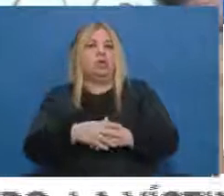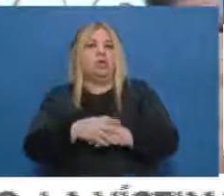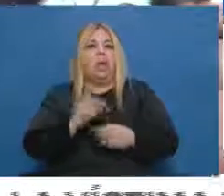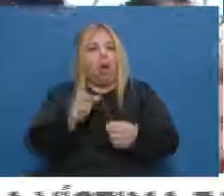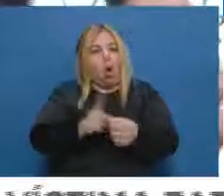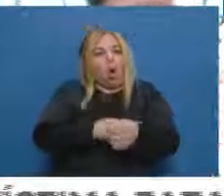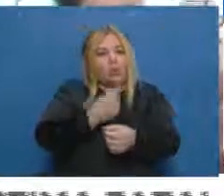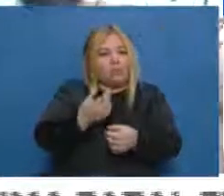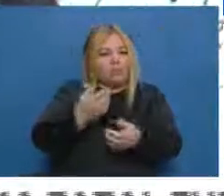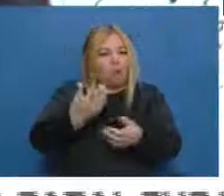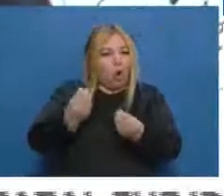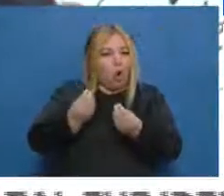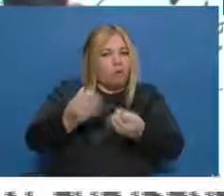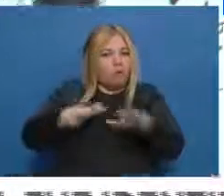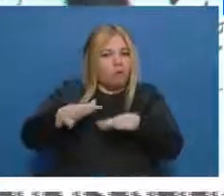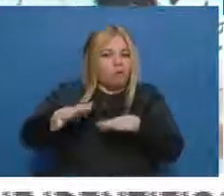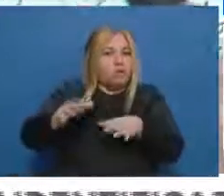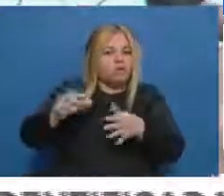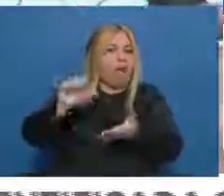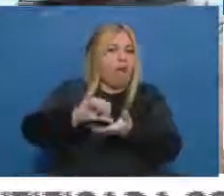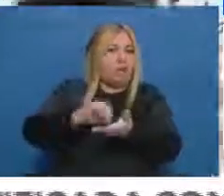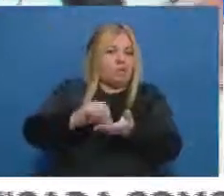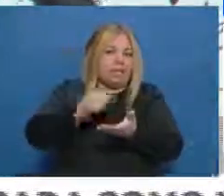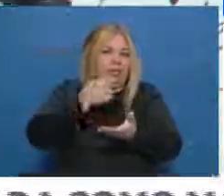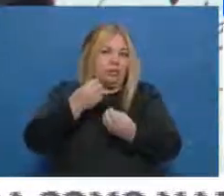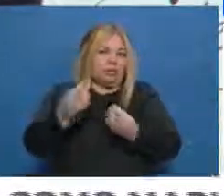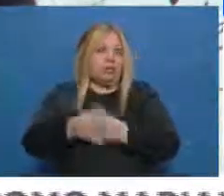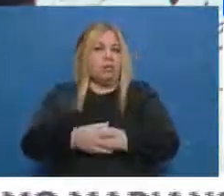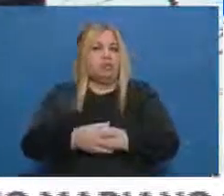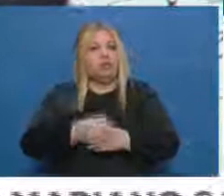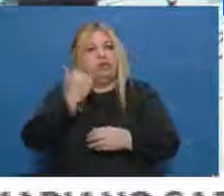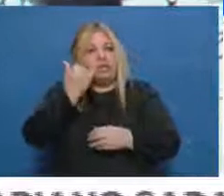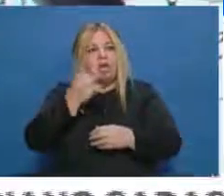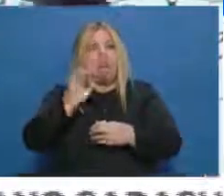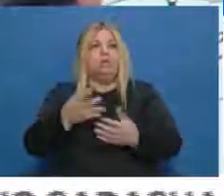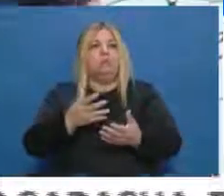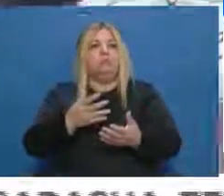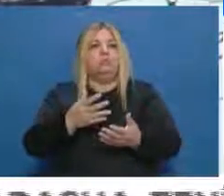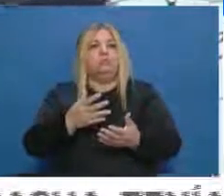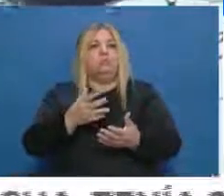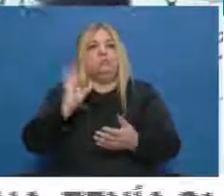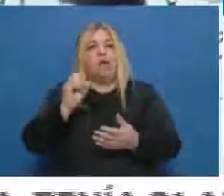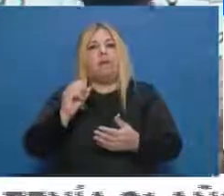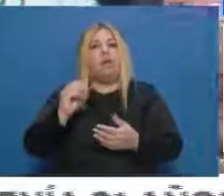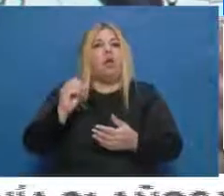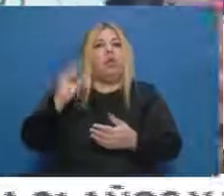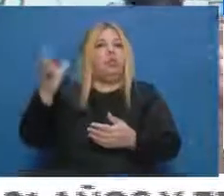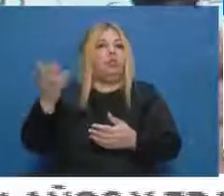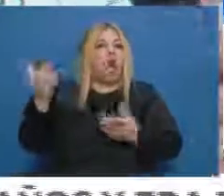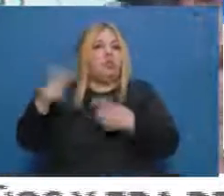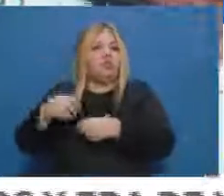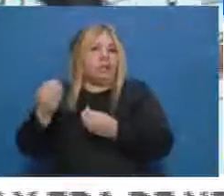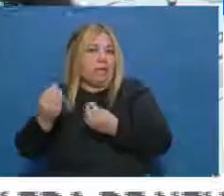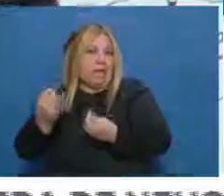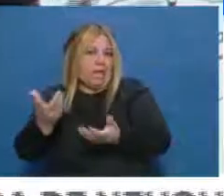Bueno, ya seguramente estás trabajando en el equipo, lo que quiere Independiente, la dirigencia nueva. Ustedes como cuerpo técnico,